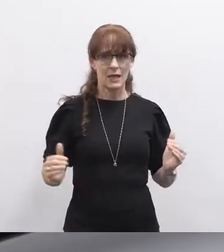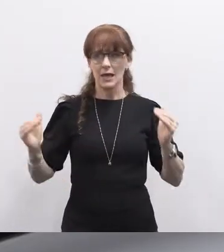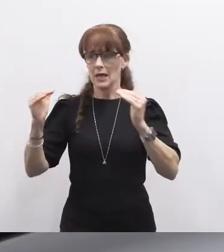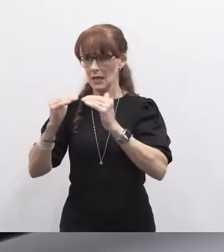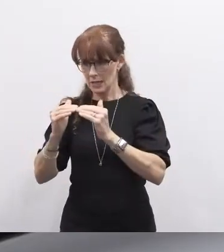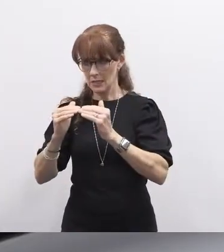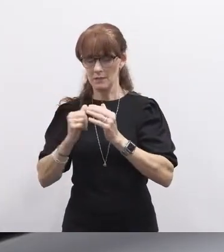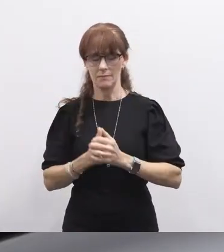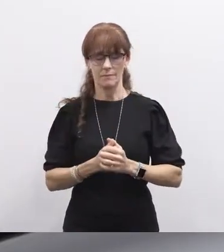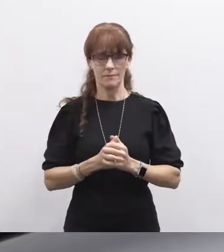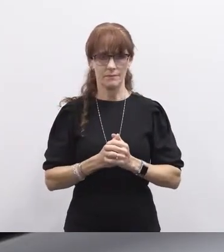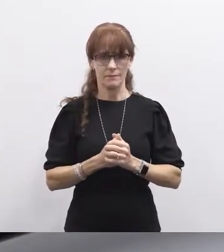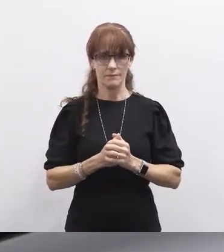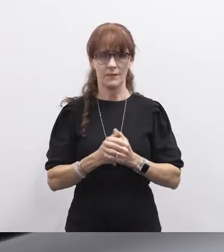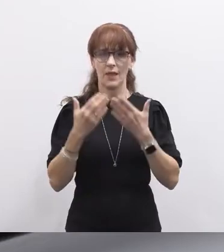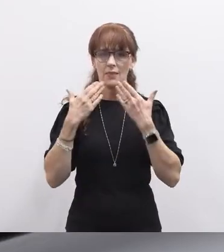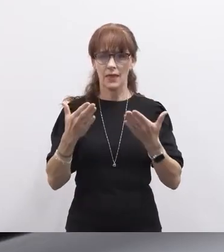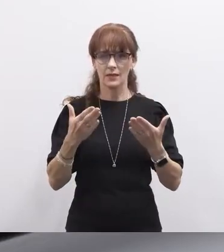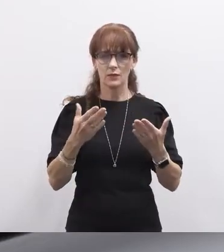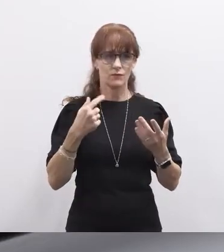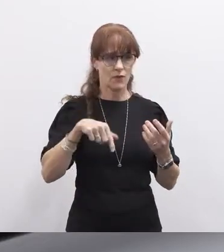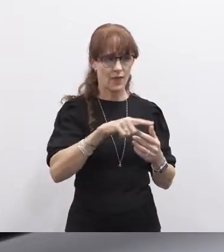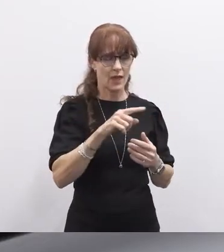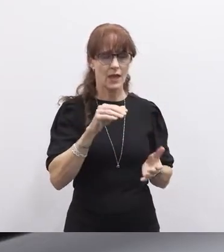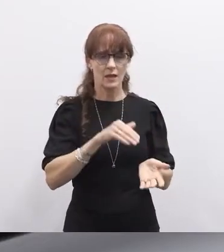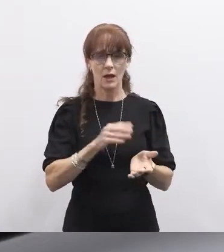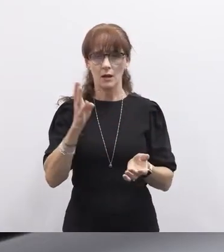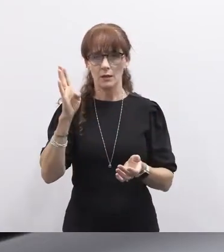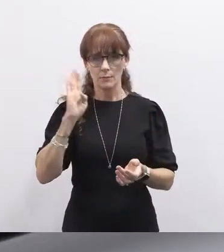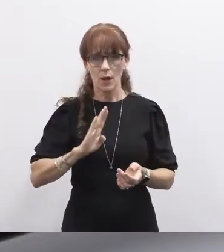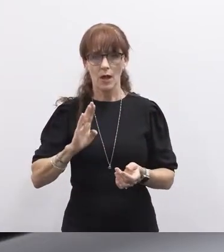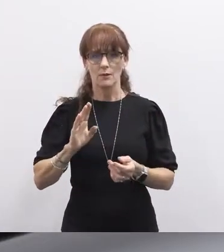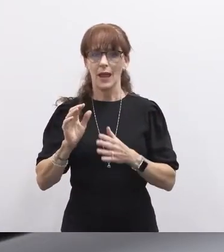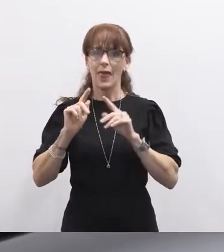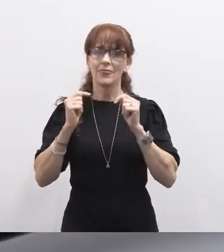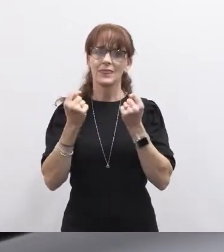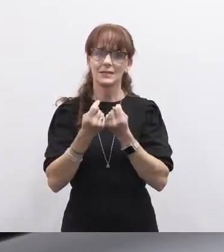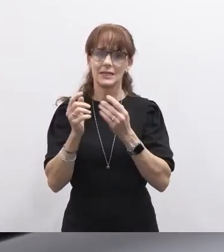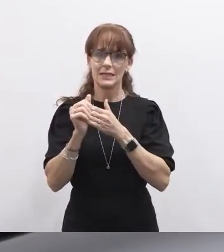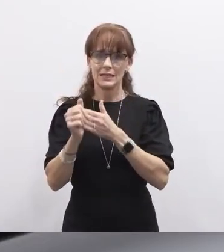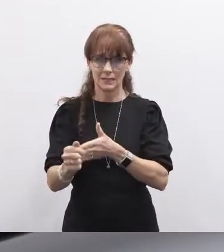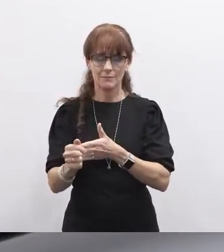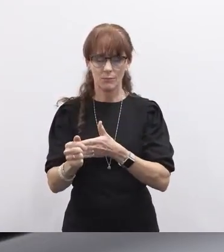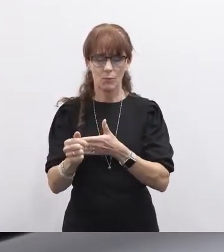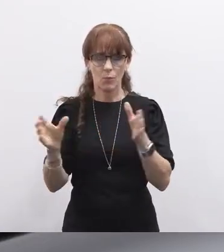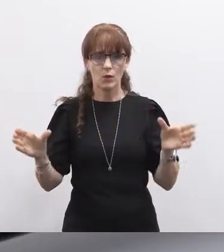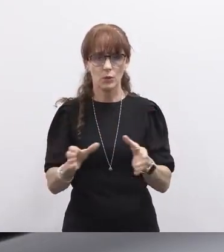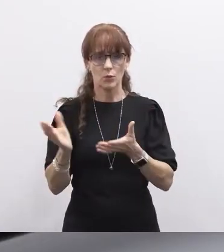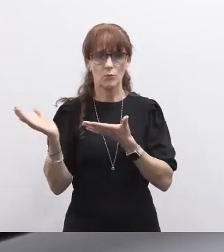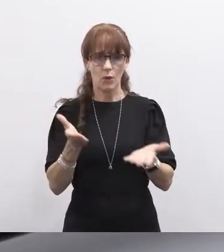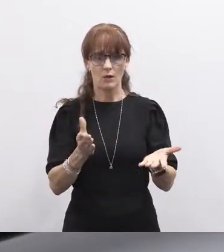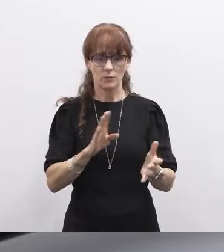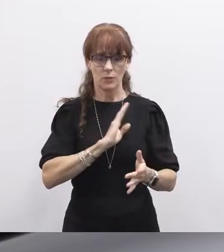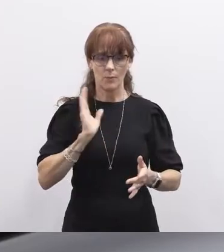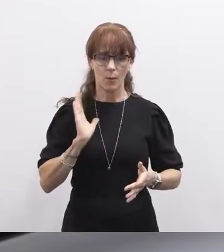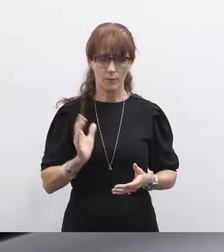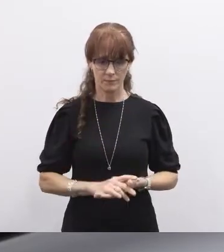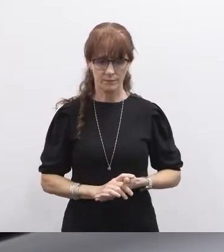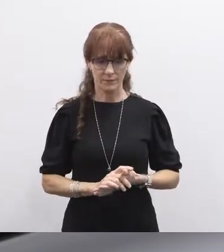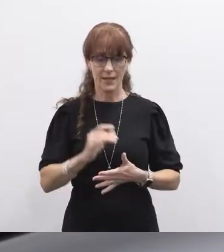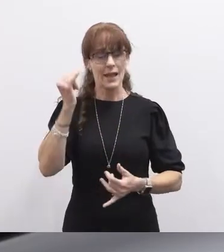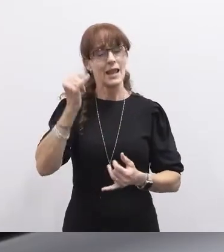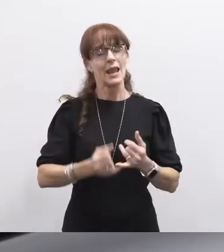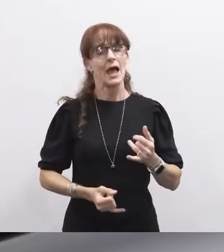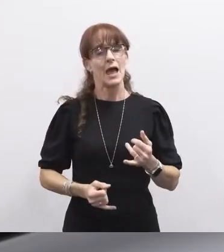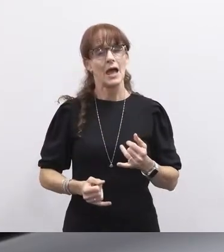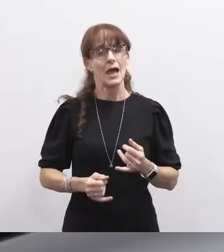para los estudiantes, excelencia y equidad. Gracias por eso. Gracias, doctora Brown. Gracias al equipo de equidad y liderazgo por lo